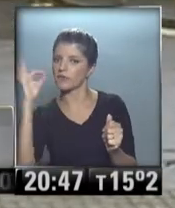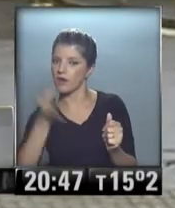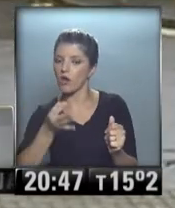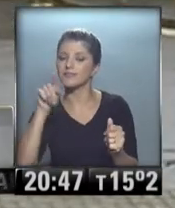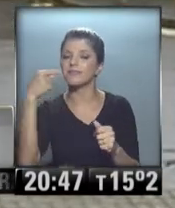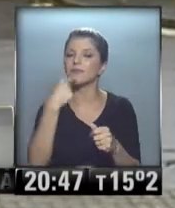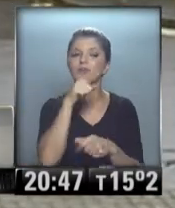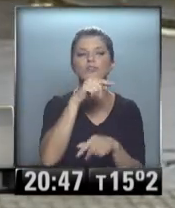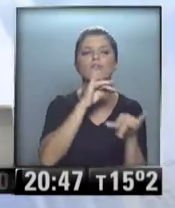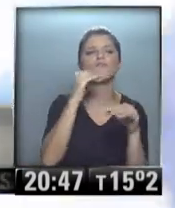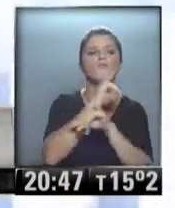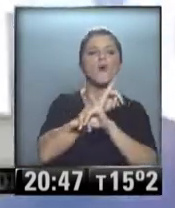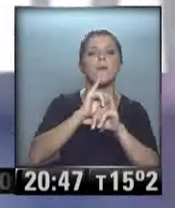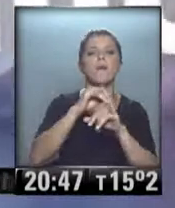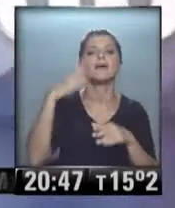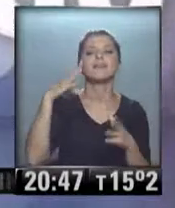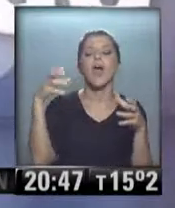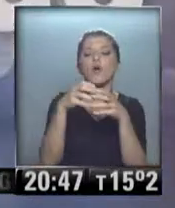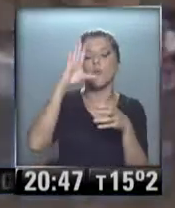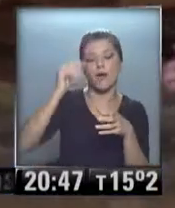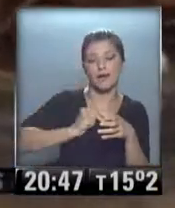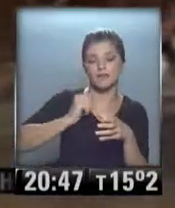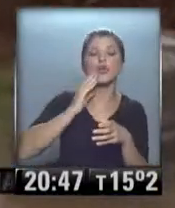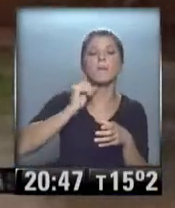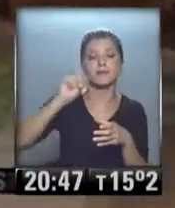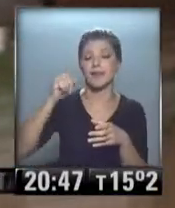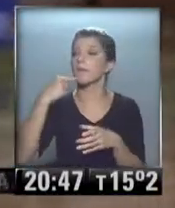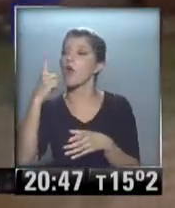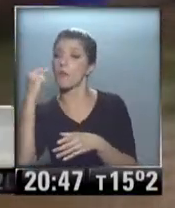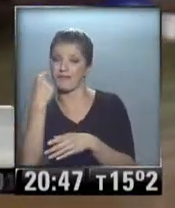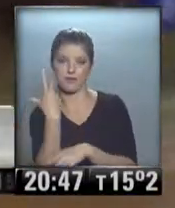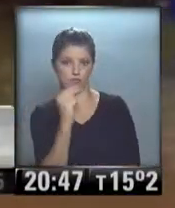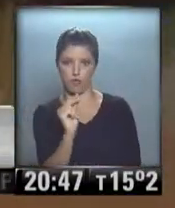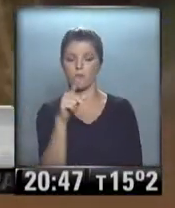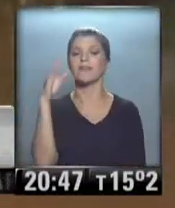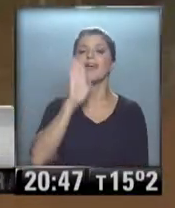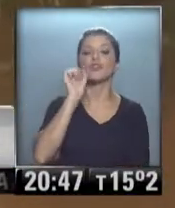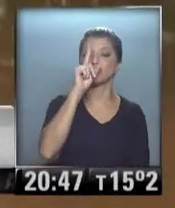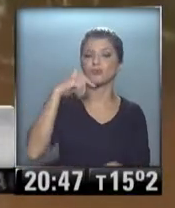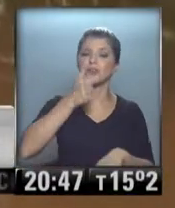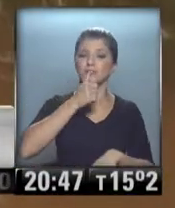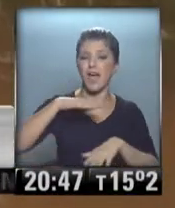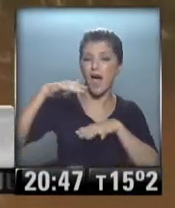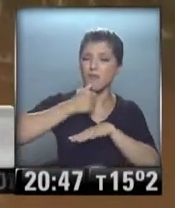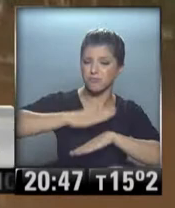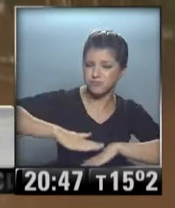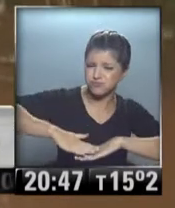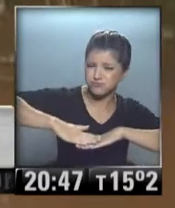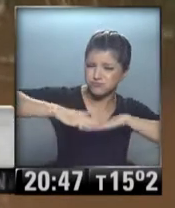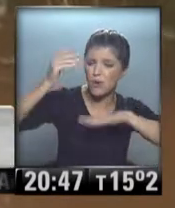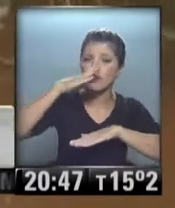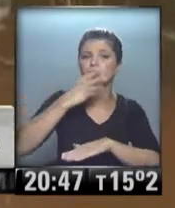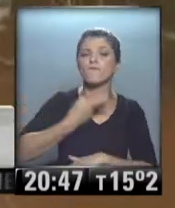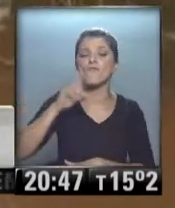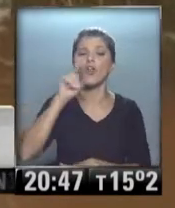de que era una informante del ejército británico. Adams lo niega. Estados Unidos, aguas que arrasan. Florida es una de las